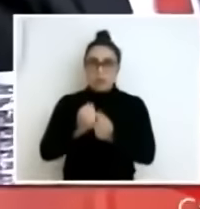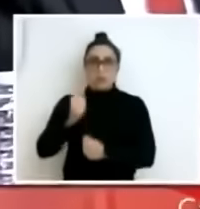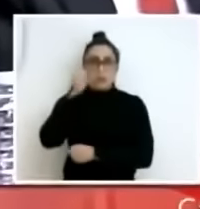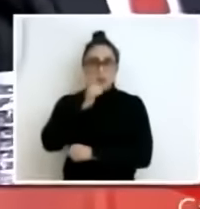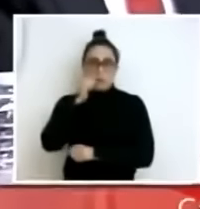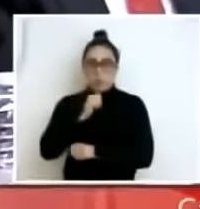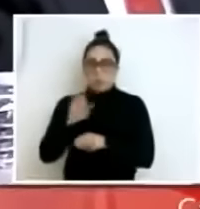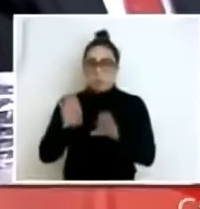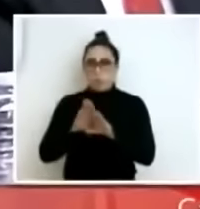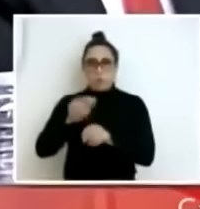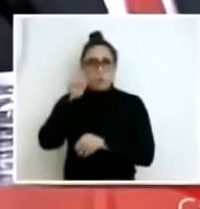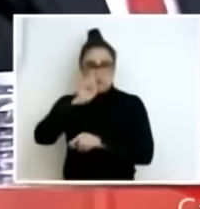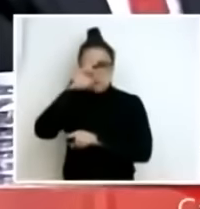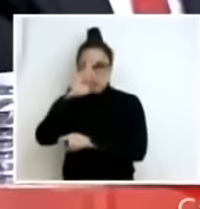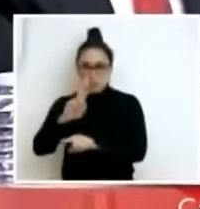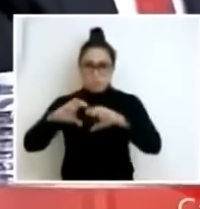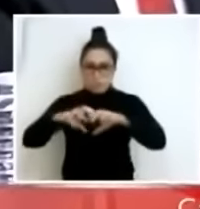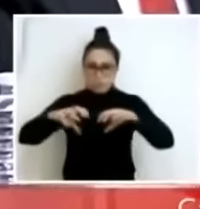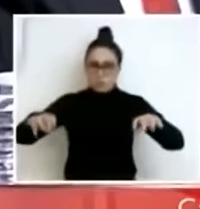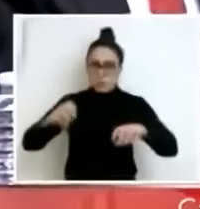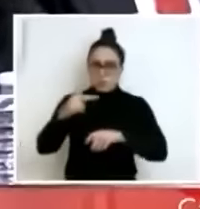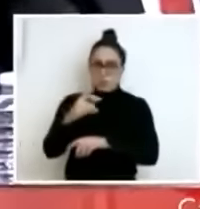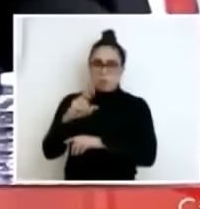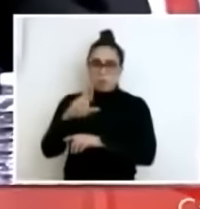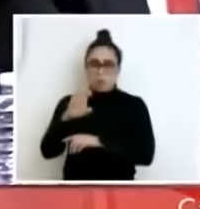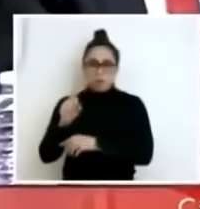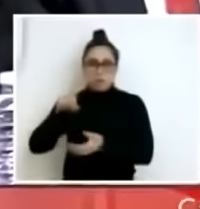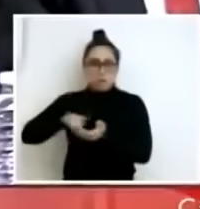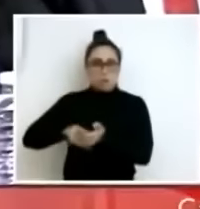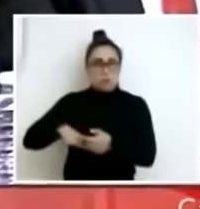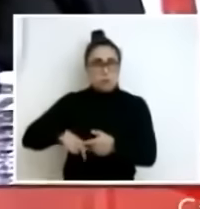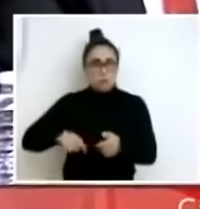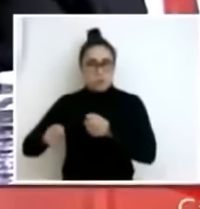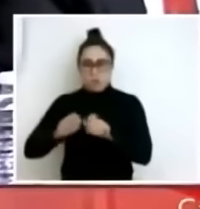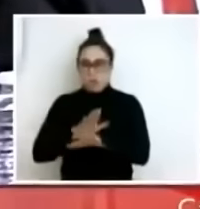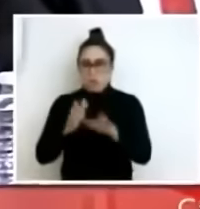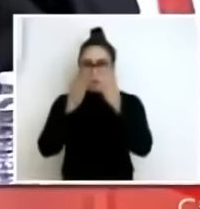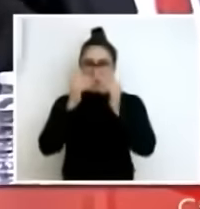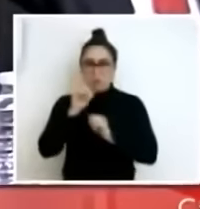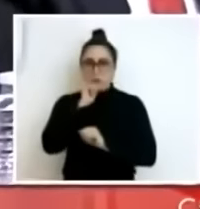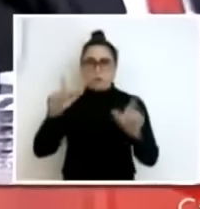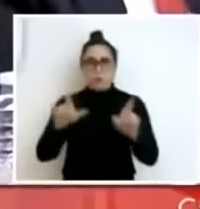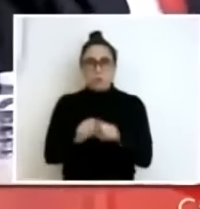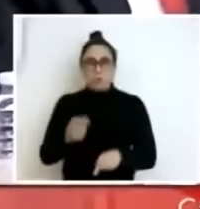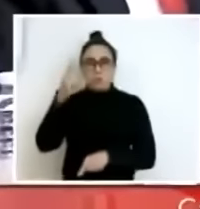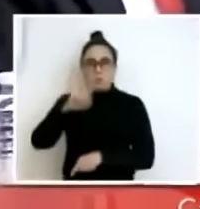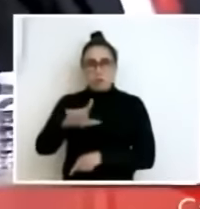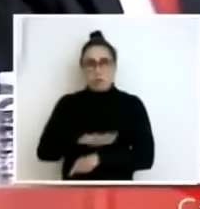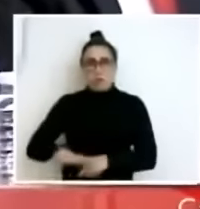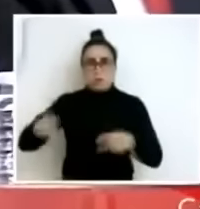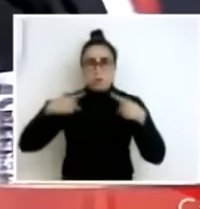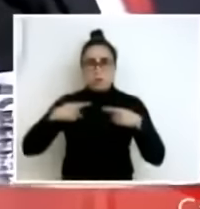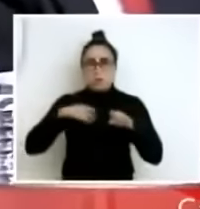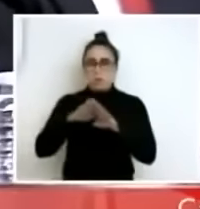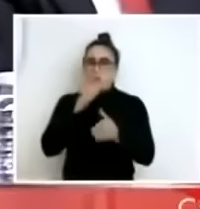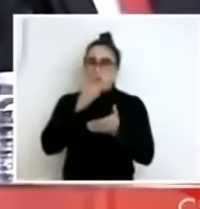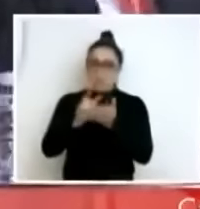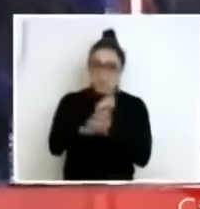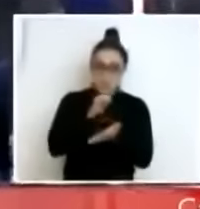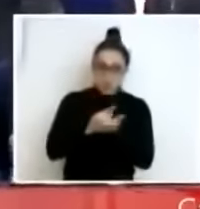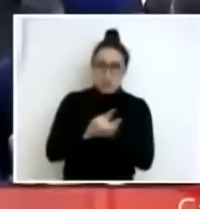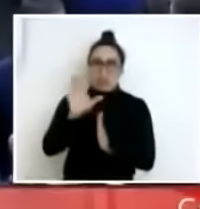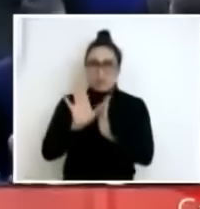independencia de otros poderes y sometidos I al mandato de la Constitución y las